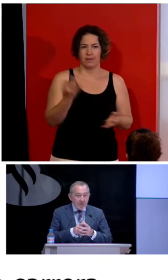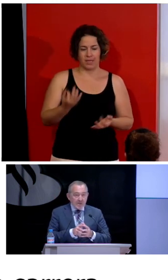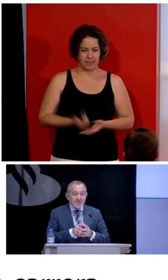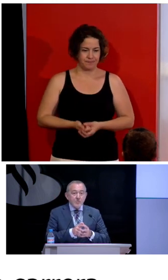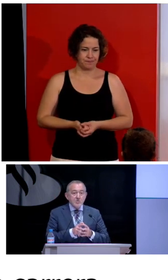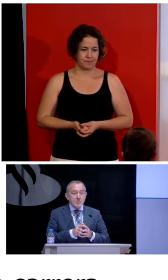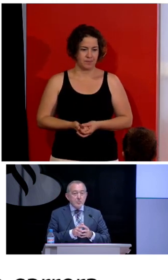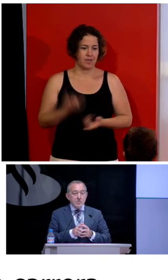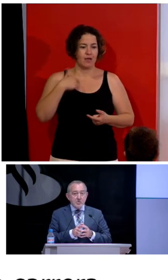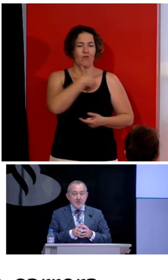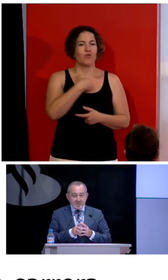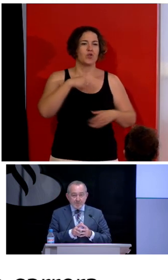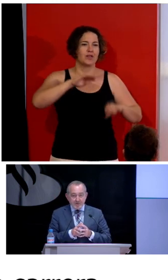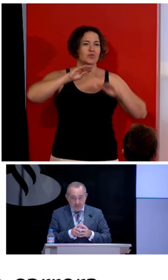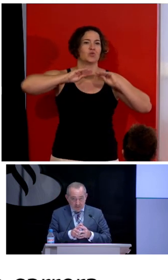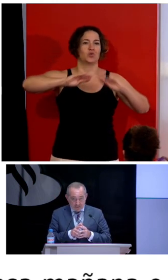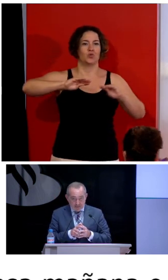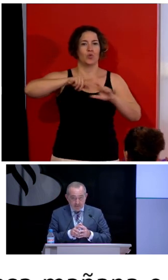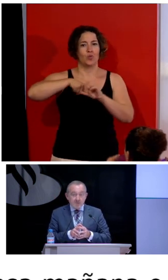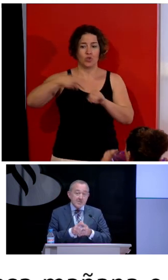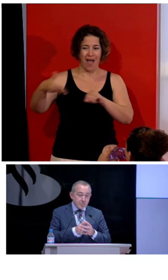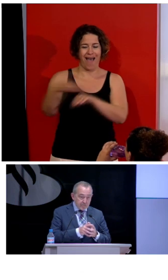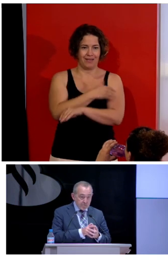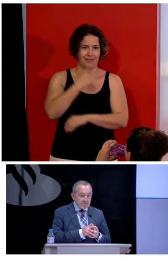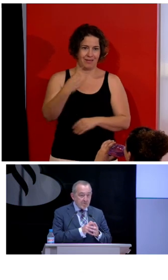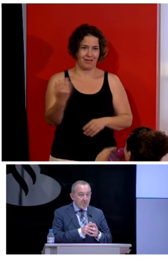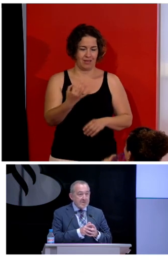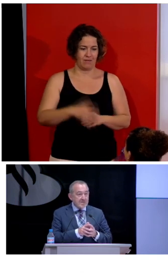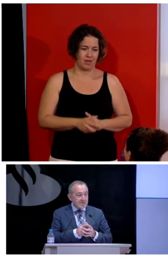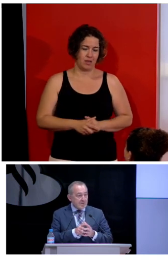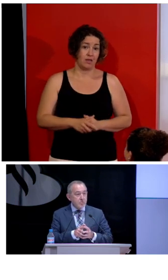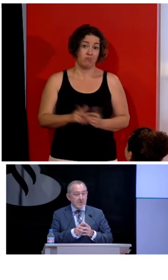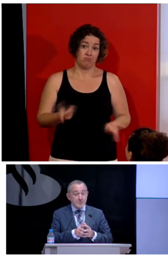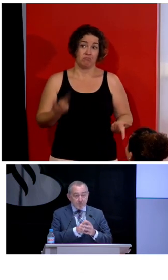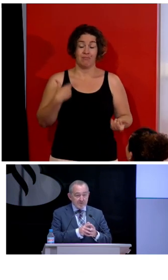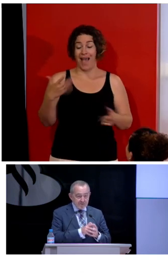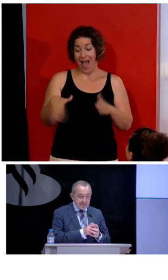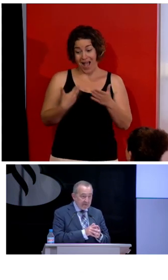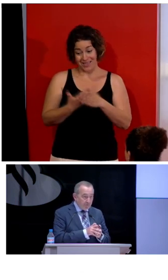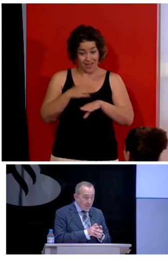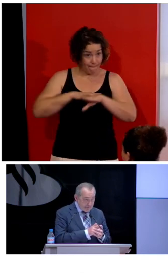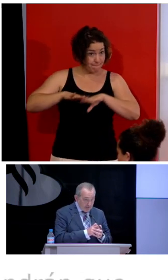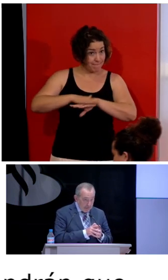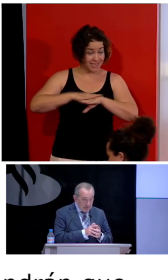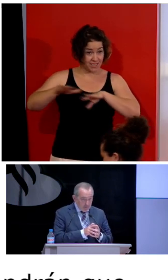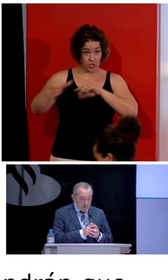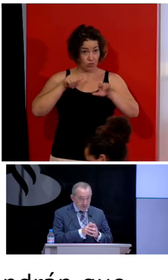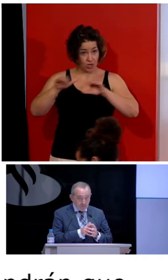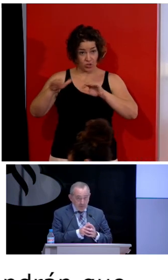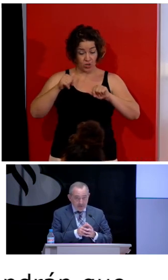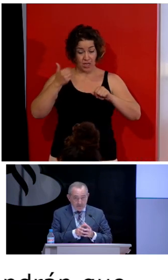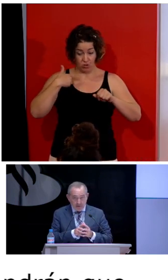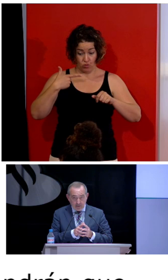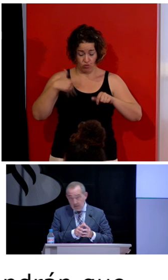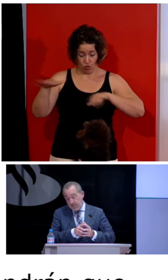Segundo, las funciones de su puesto tienen que estar prefijadas y es muy prudente y conveniente que incluso en las propias bases de la convocatoria, cuando se